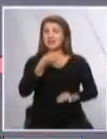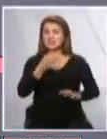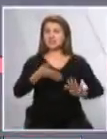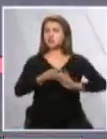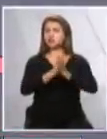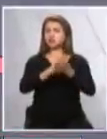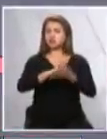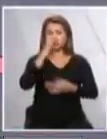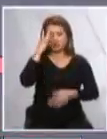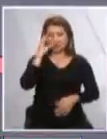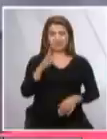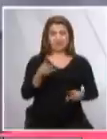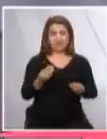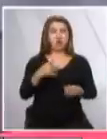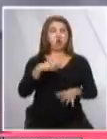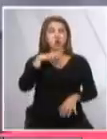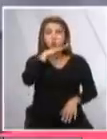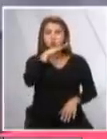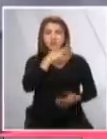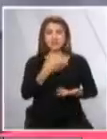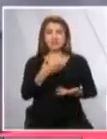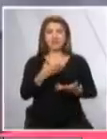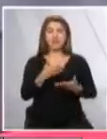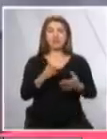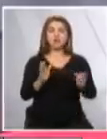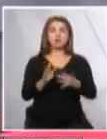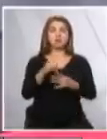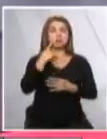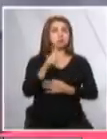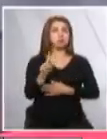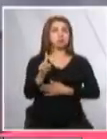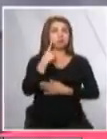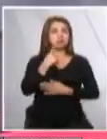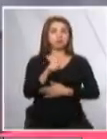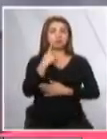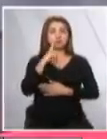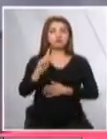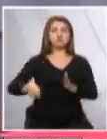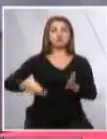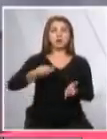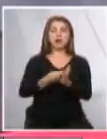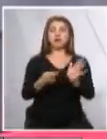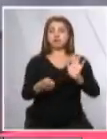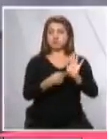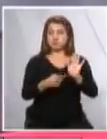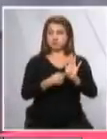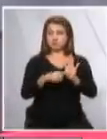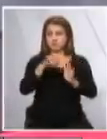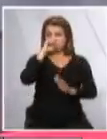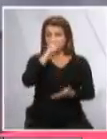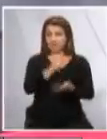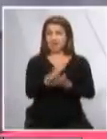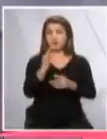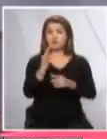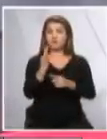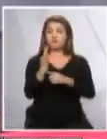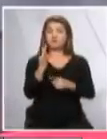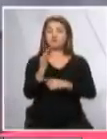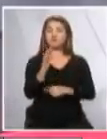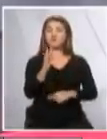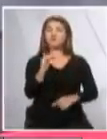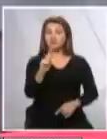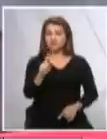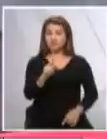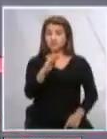todo se sabía? ¿Que era utilizar la evasión como mecanismo permanente, esta máquina para defraudar al fisco? ¿Es eso lo que dice